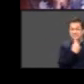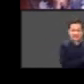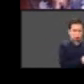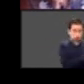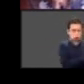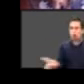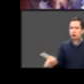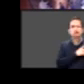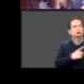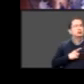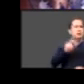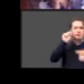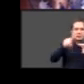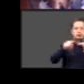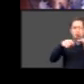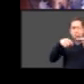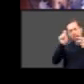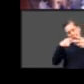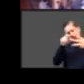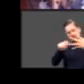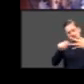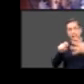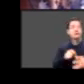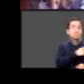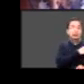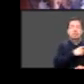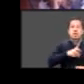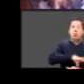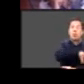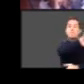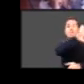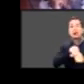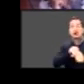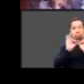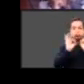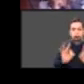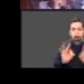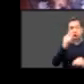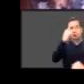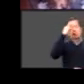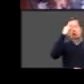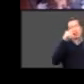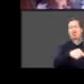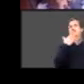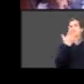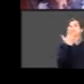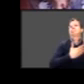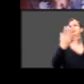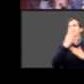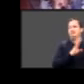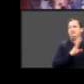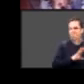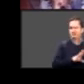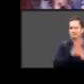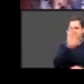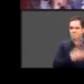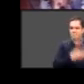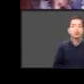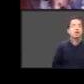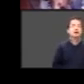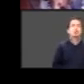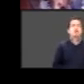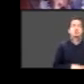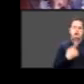plenamente su potencial nosotros reconocemos que en nuestro país particularmente hay muchísimos